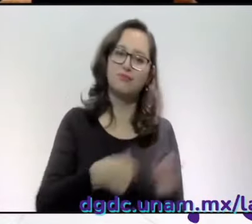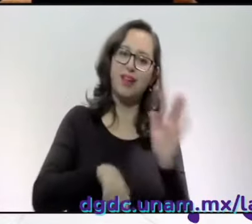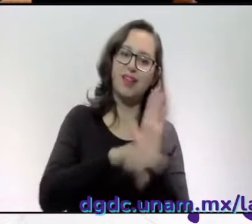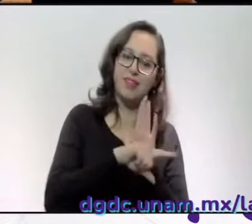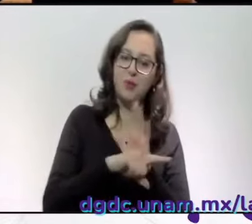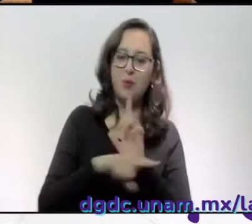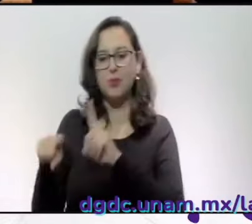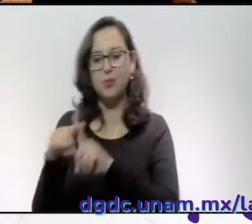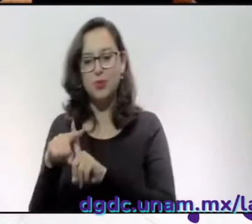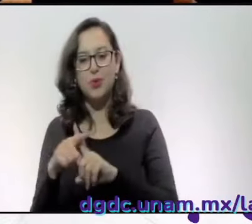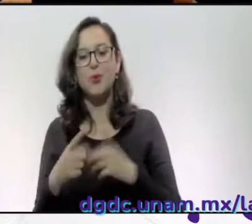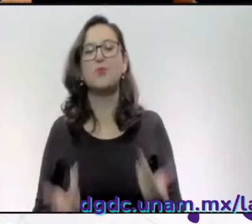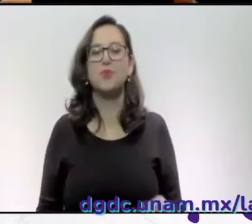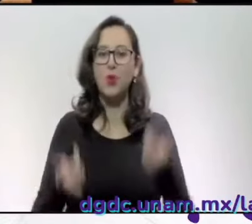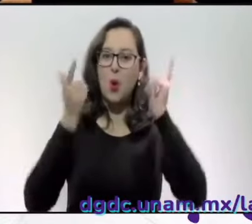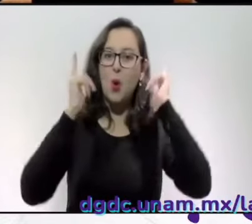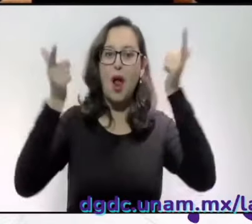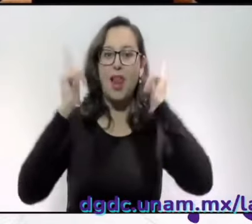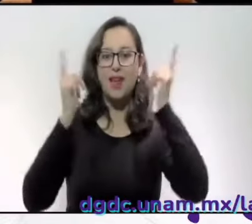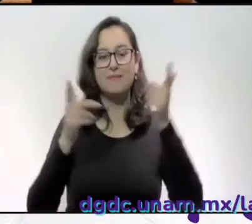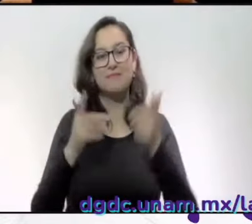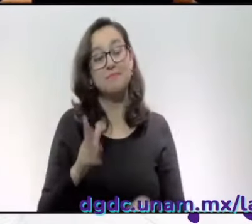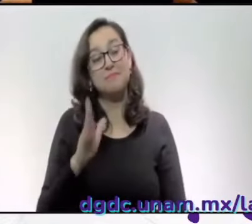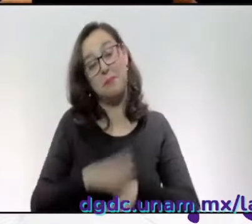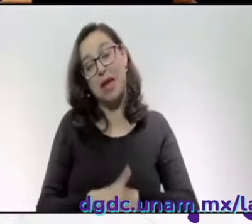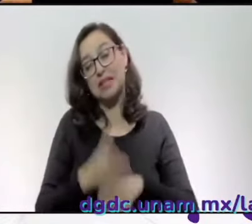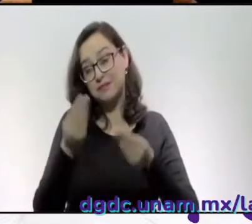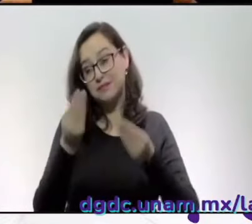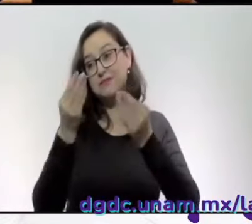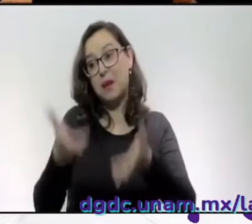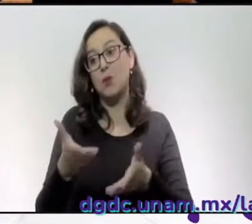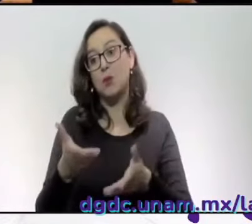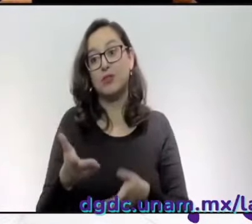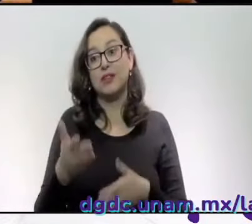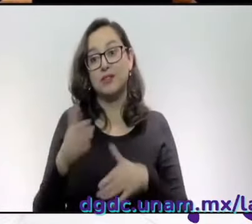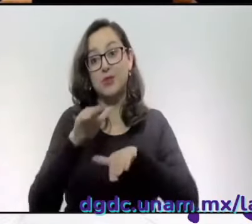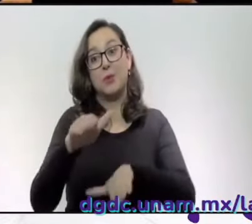la física teórica tuviera más que decir para poder ayudar en la pandemia. Ojalá.